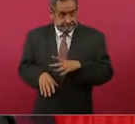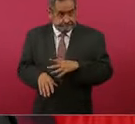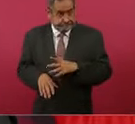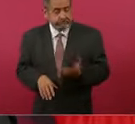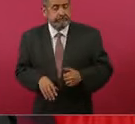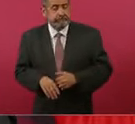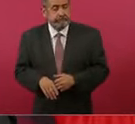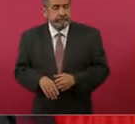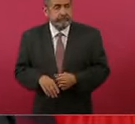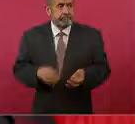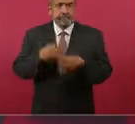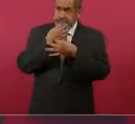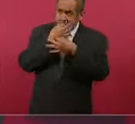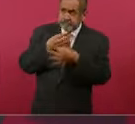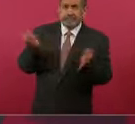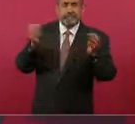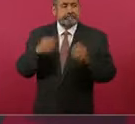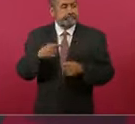los dio a conocer?